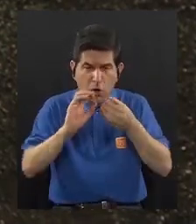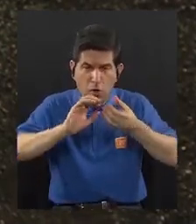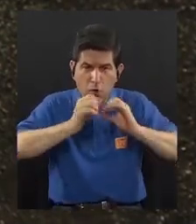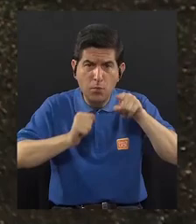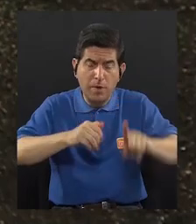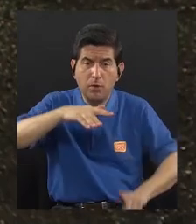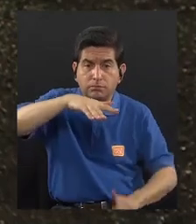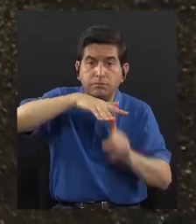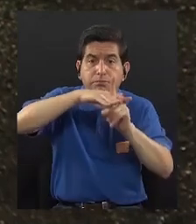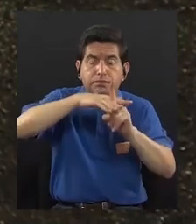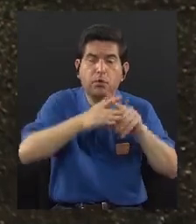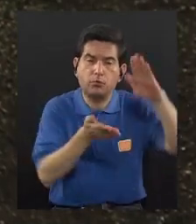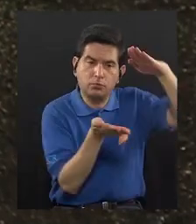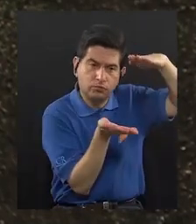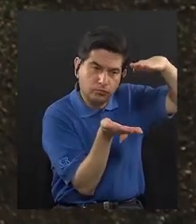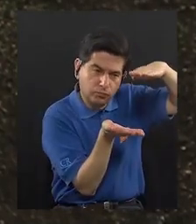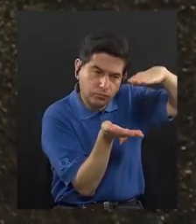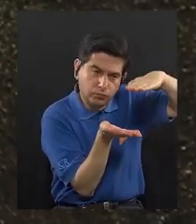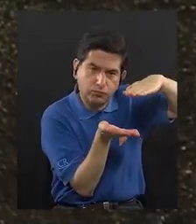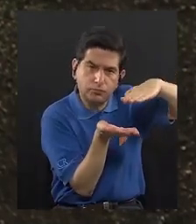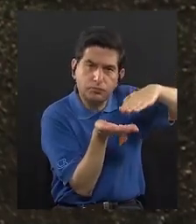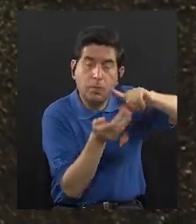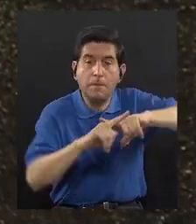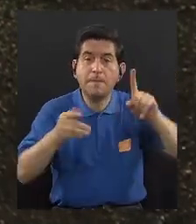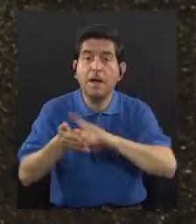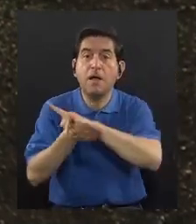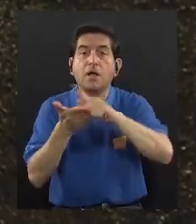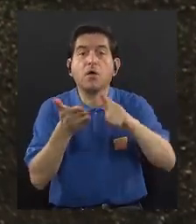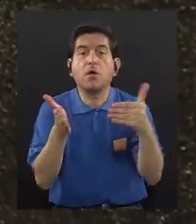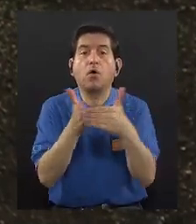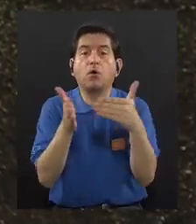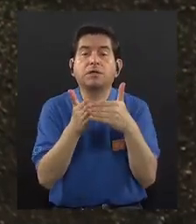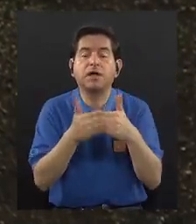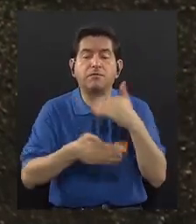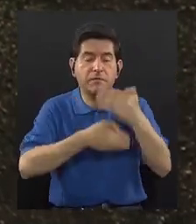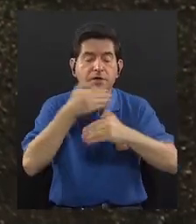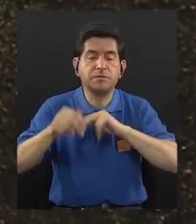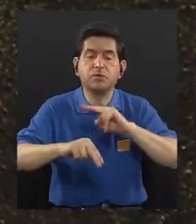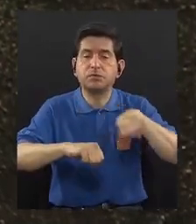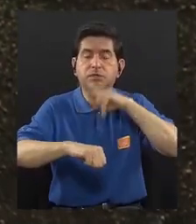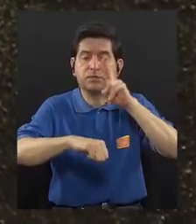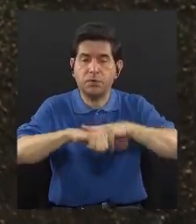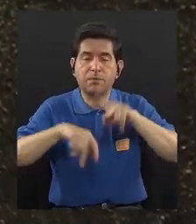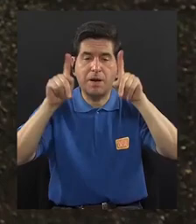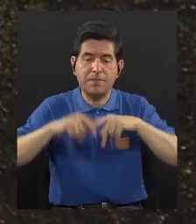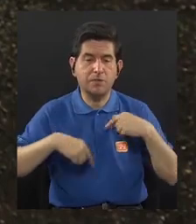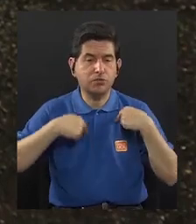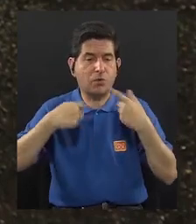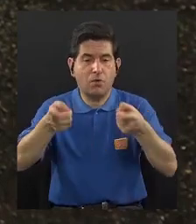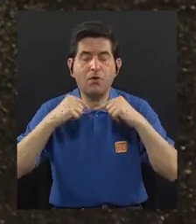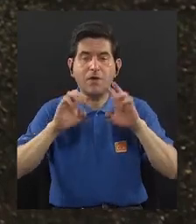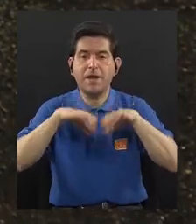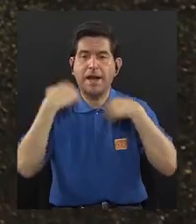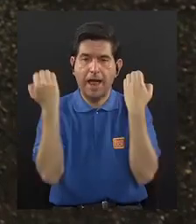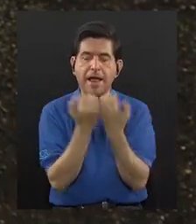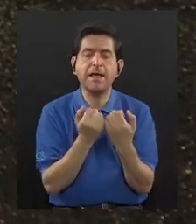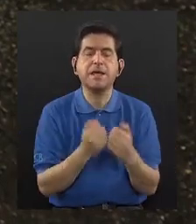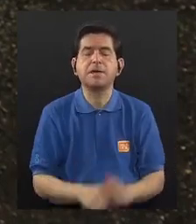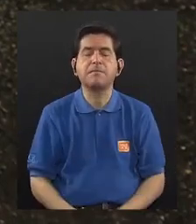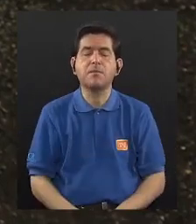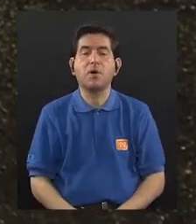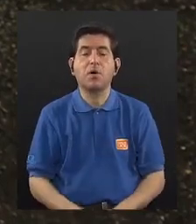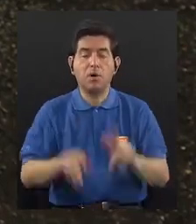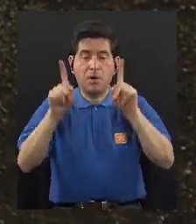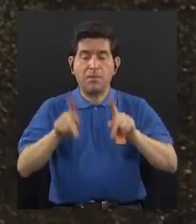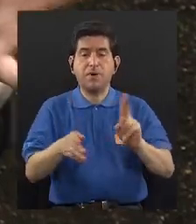es digamos la cantidad micro ánimos que hay baja un poco pero cuando se limpia y comienza un tráfico normal de personas de equipos médicos de